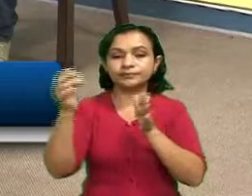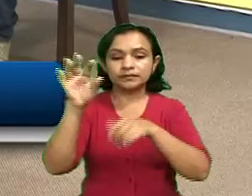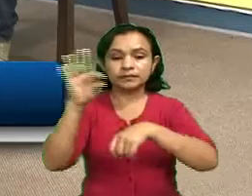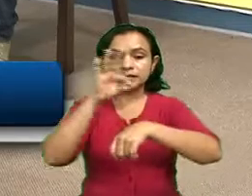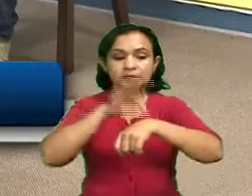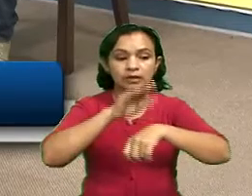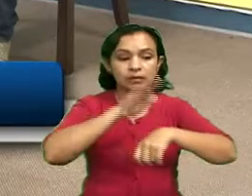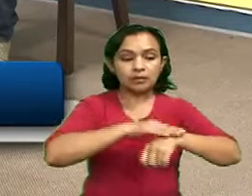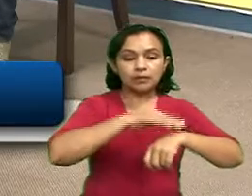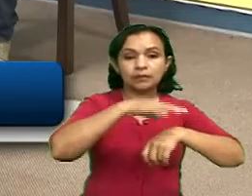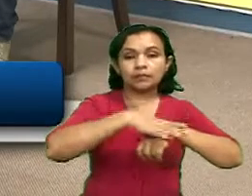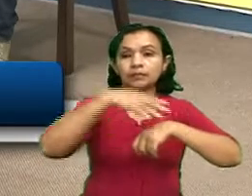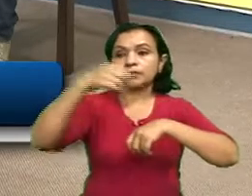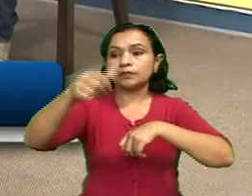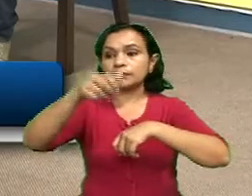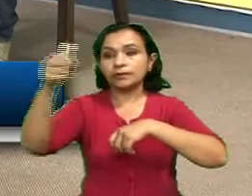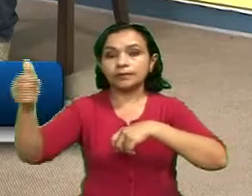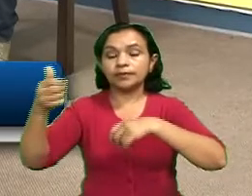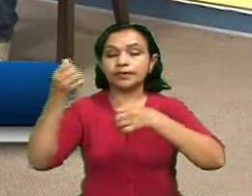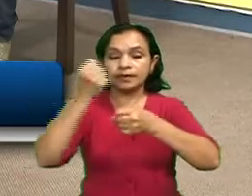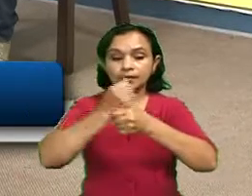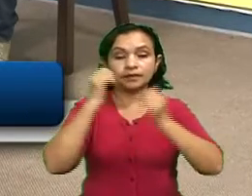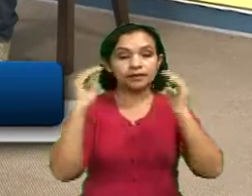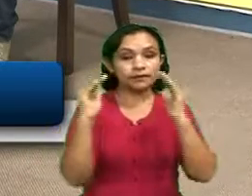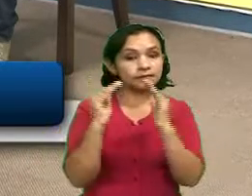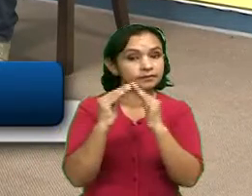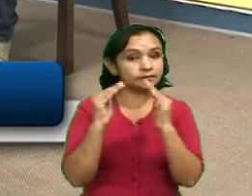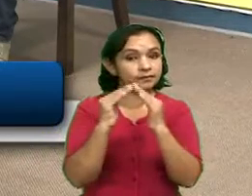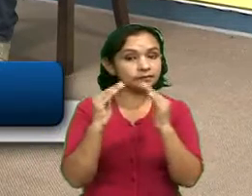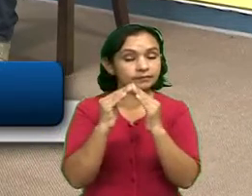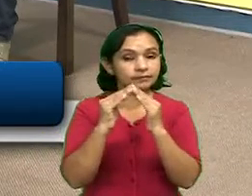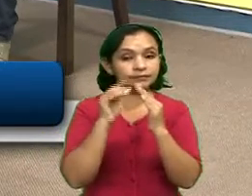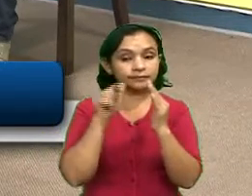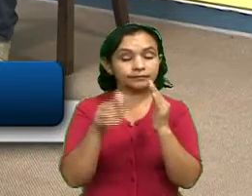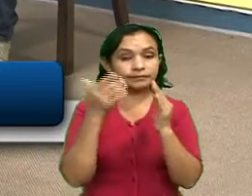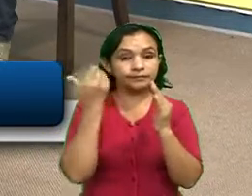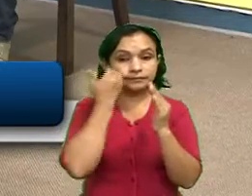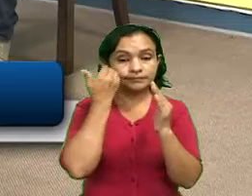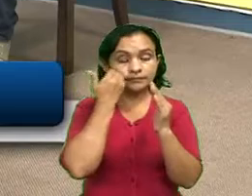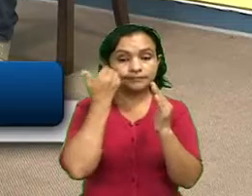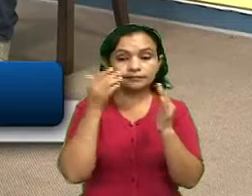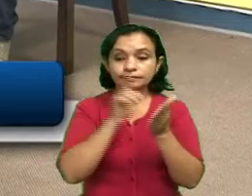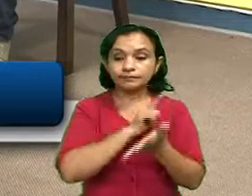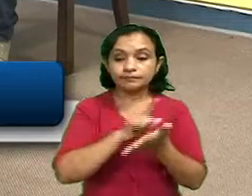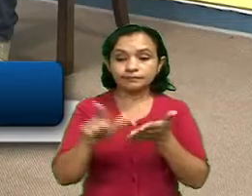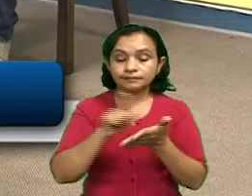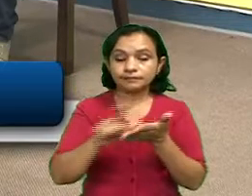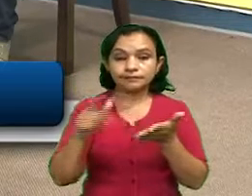Entonces lo que se hace, bueno, se trabaja la casa, si la casa tiene eliminación de criadero,